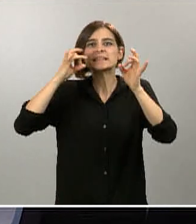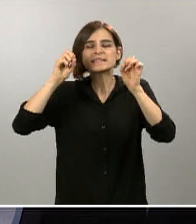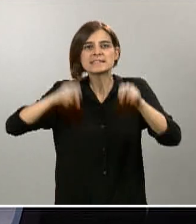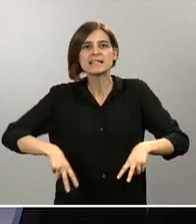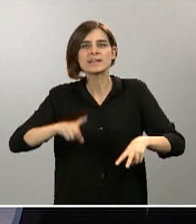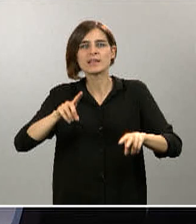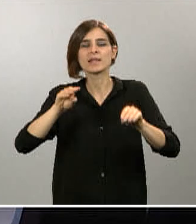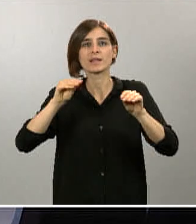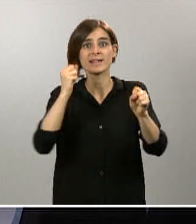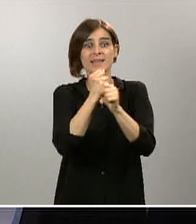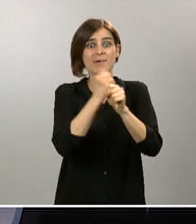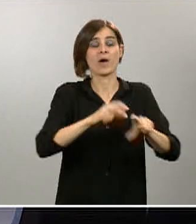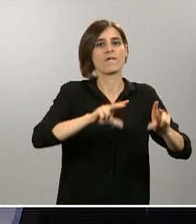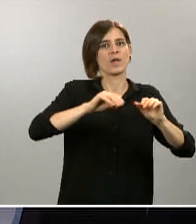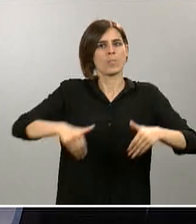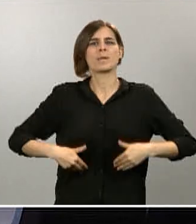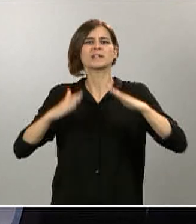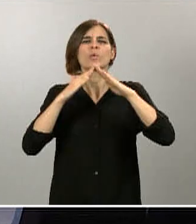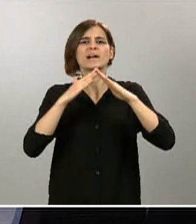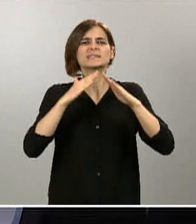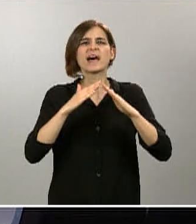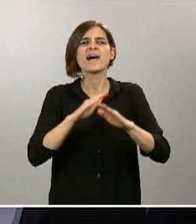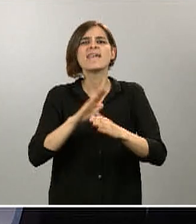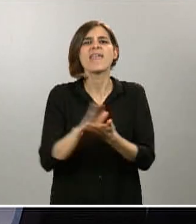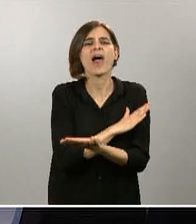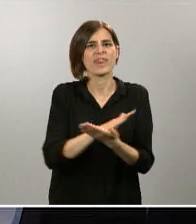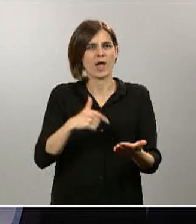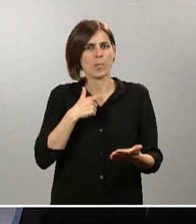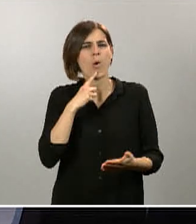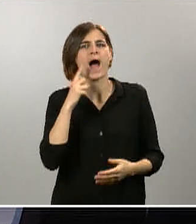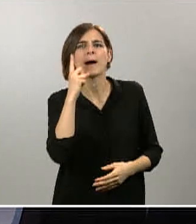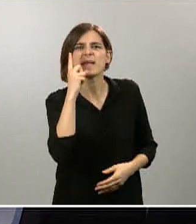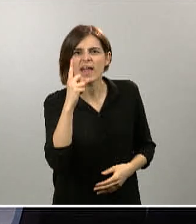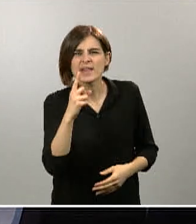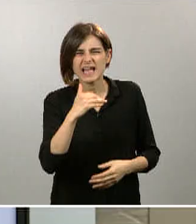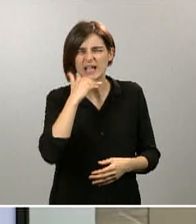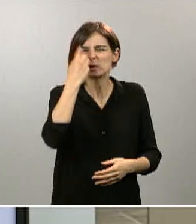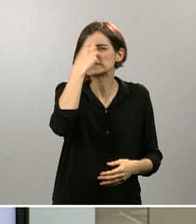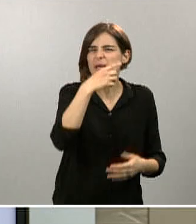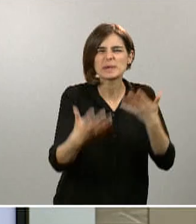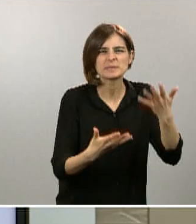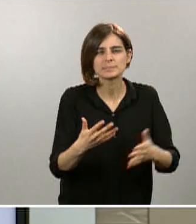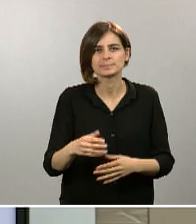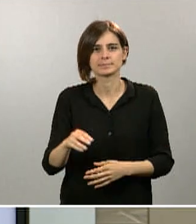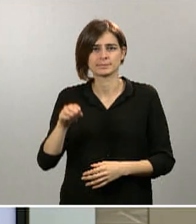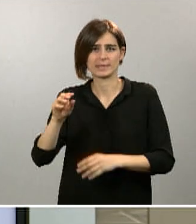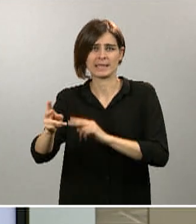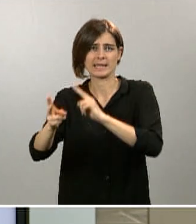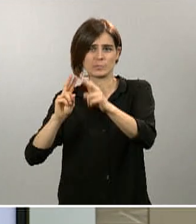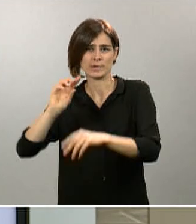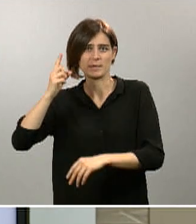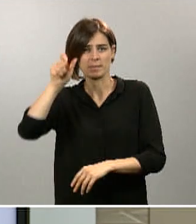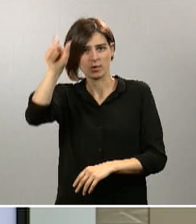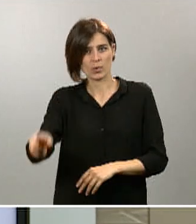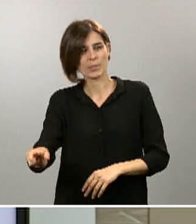actos? ¿Tienen datos acerca de ello? General. Bien, pues no tengo detalle de esa petición concreta, pero